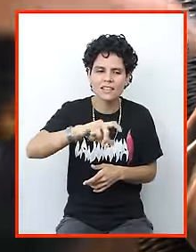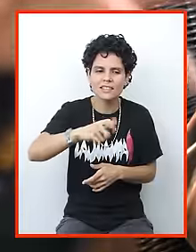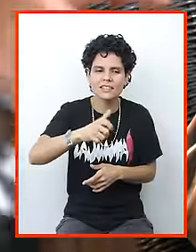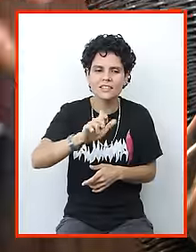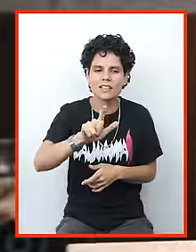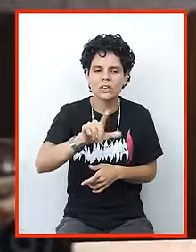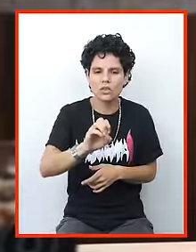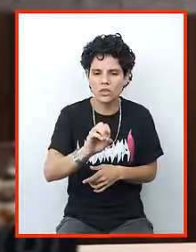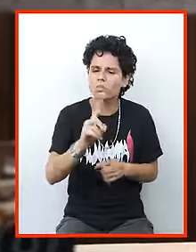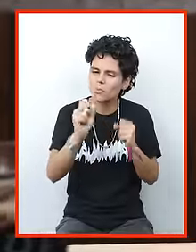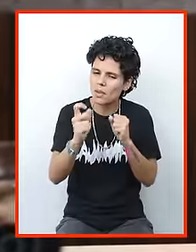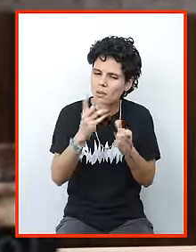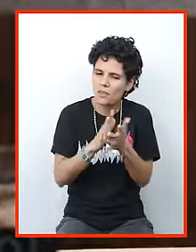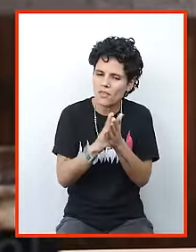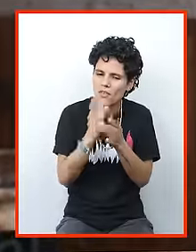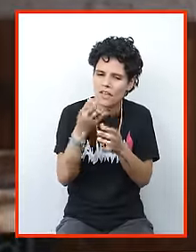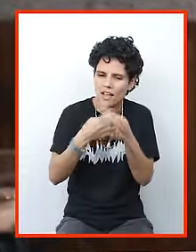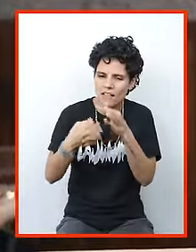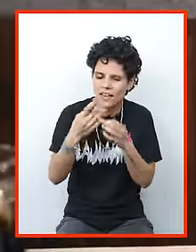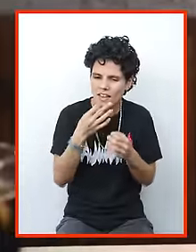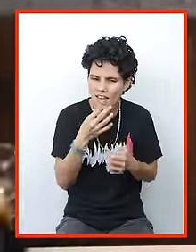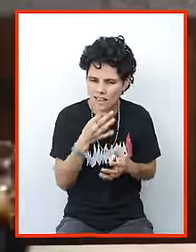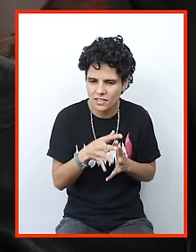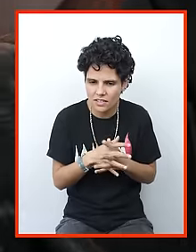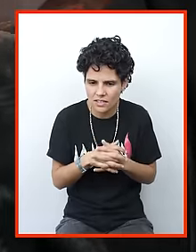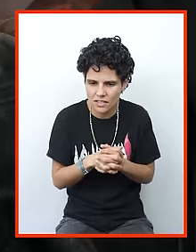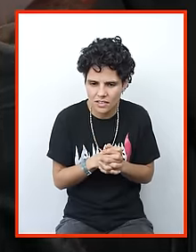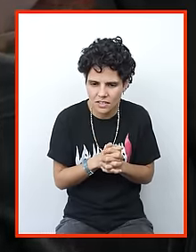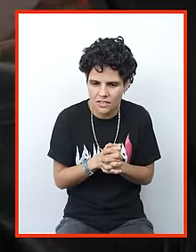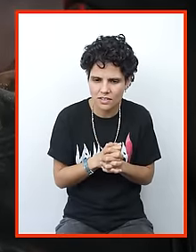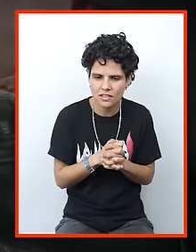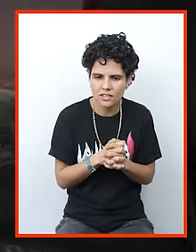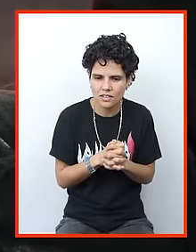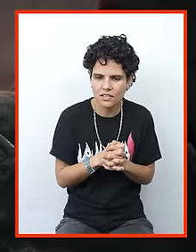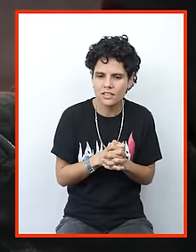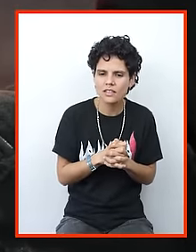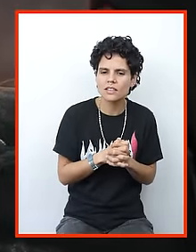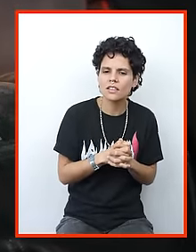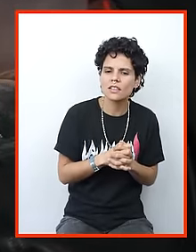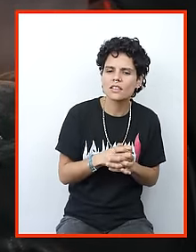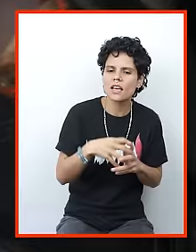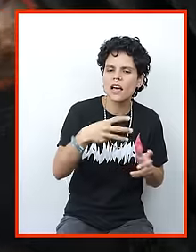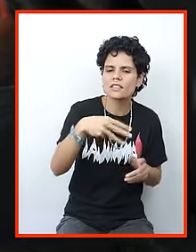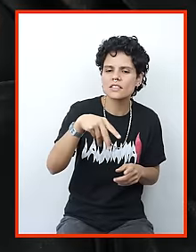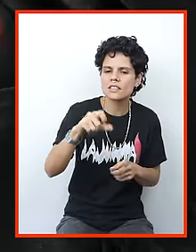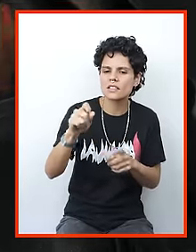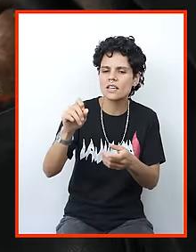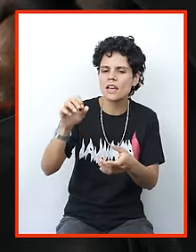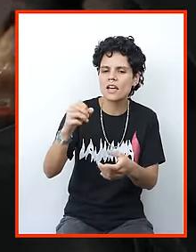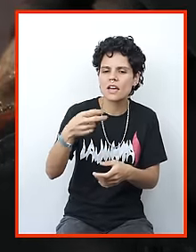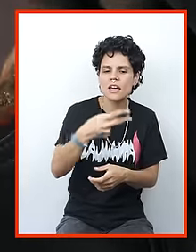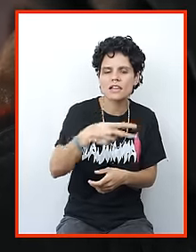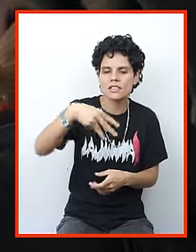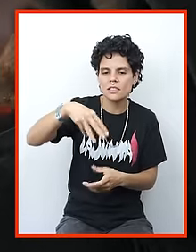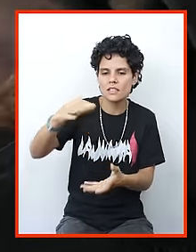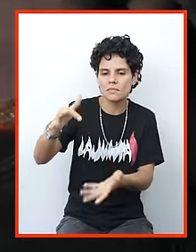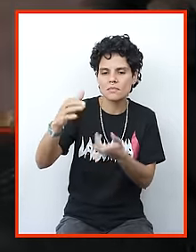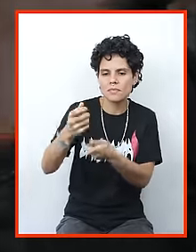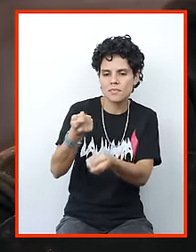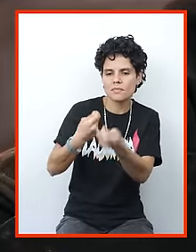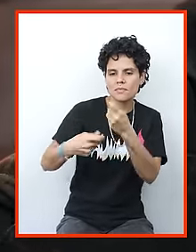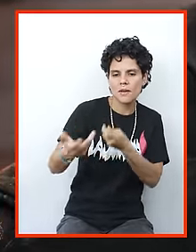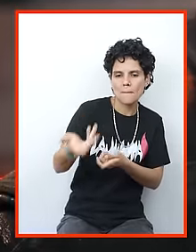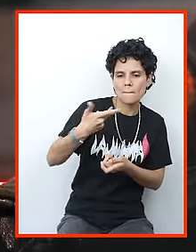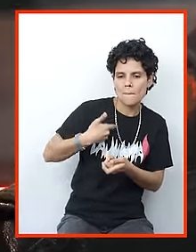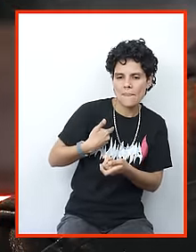mi Tanjiro. ¿Cómo? Cántame esa parte. Solo esa parte, ¿cómo? Dice, pásame el hoodie del H&M. Que ya no te vuelvo a ver más. Que ya no te vuelvo a ver